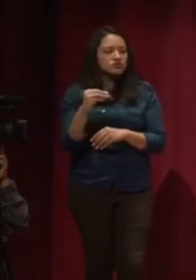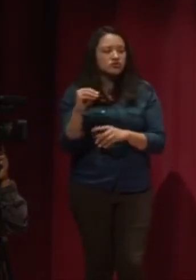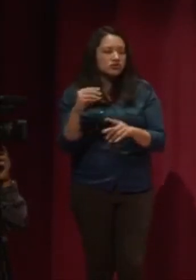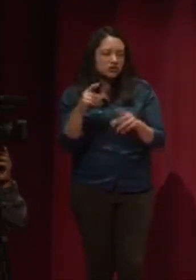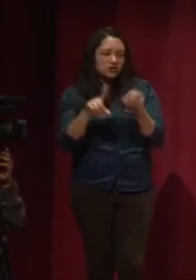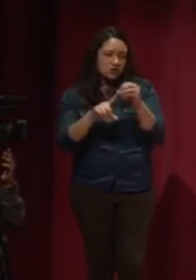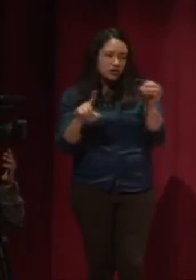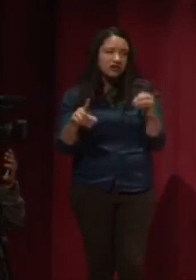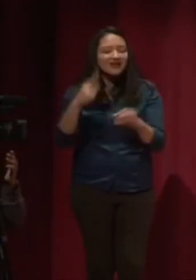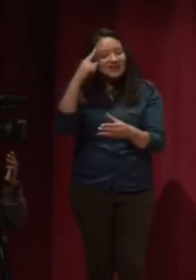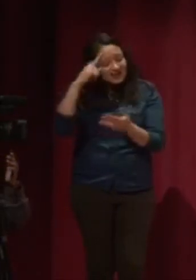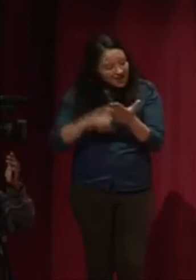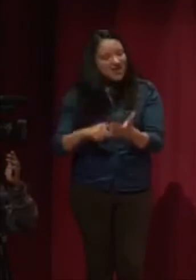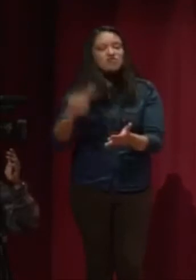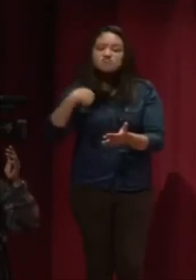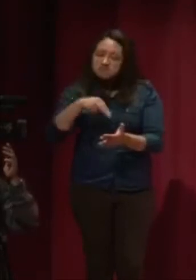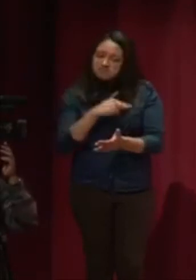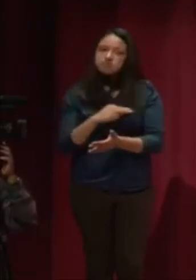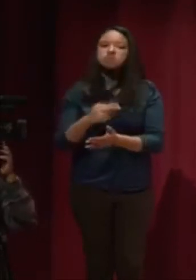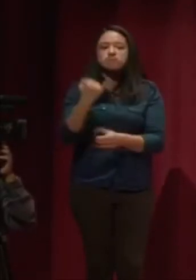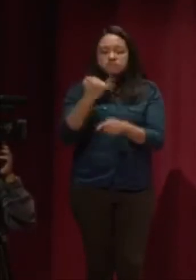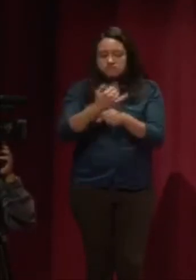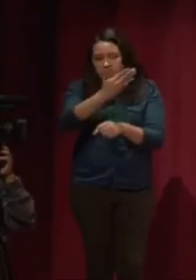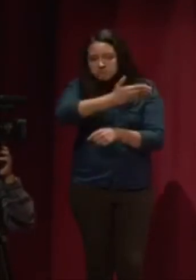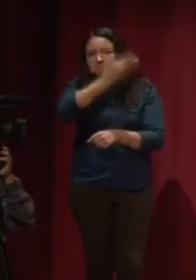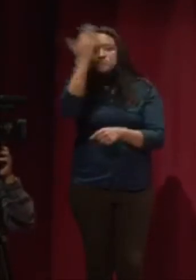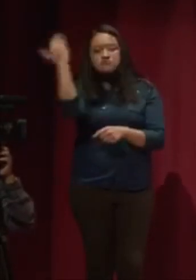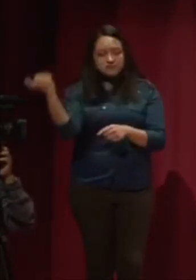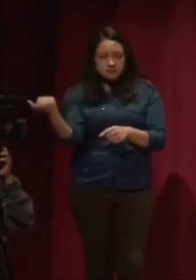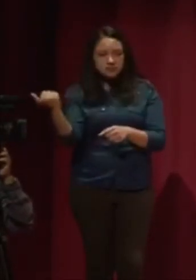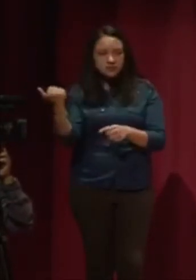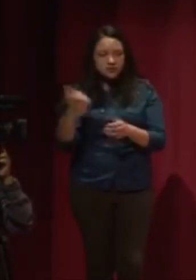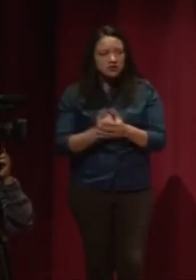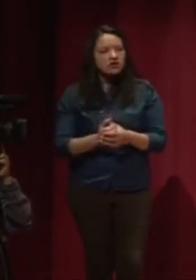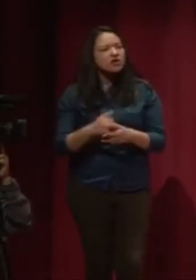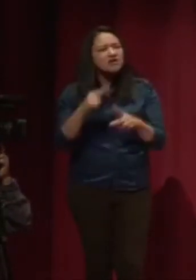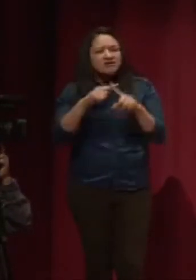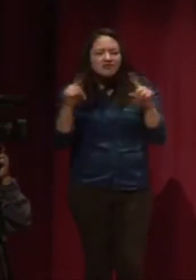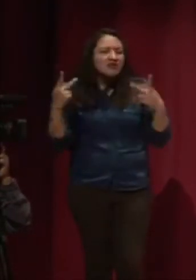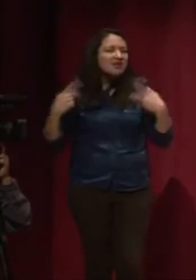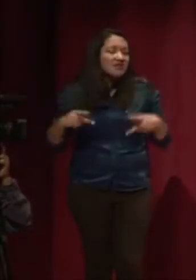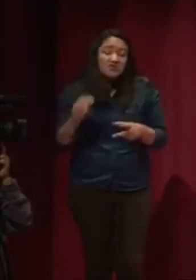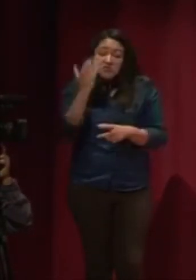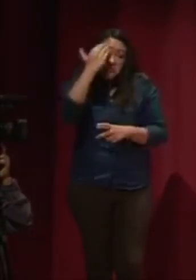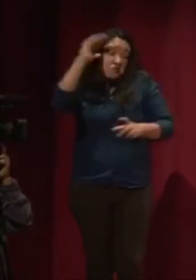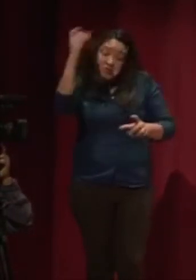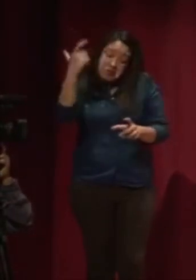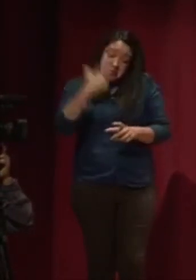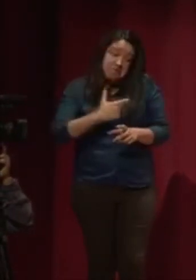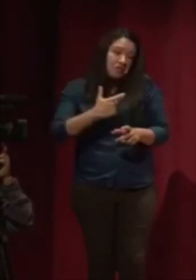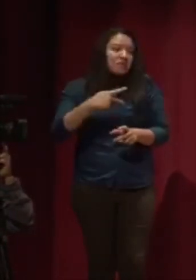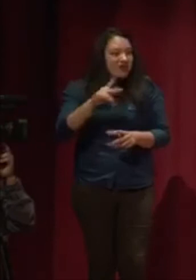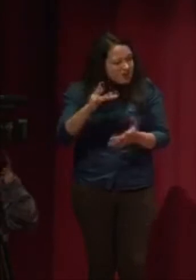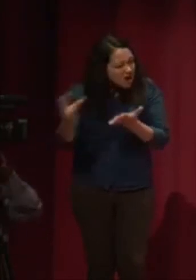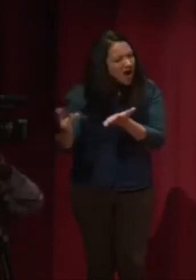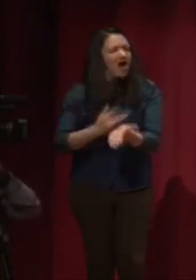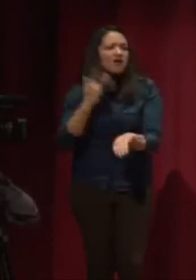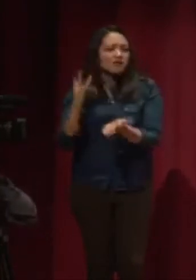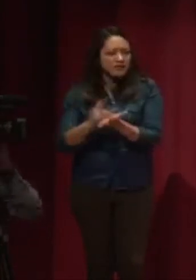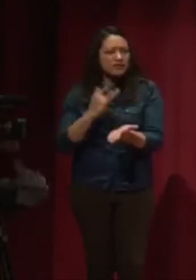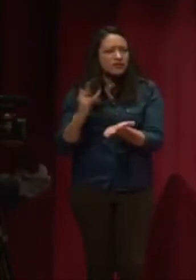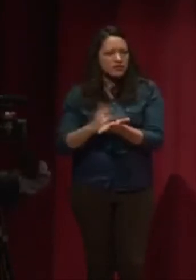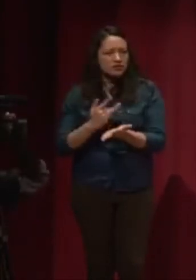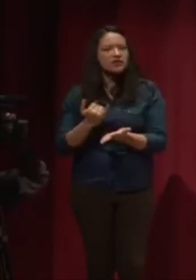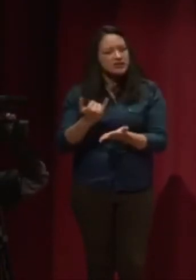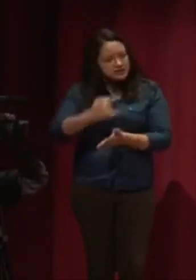que creyeron en nuestra inocencia, Amnistía Internacional, a gente que sin conocernos nos apoyaron